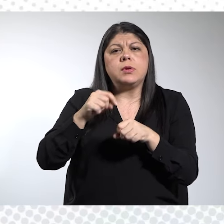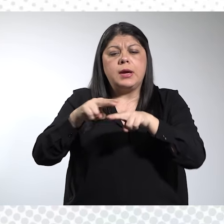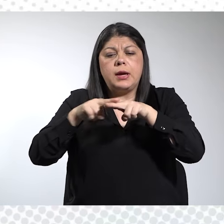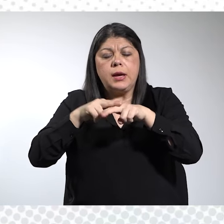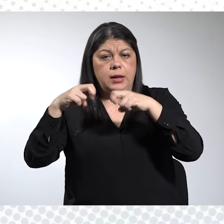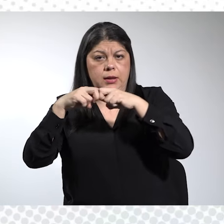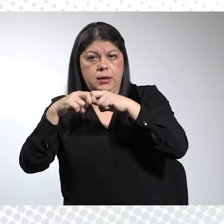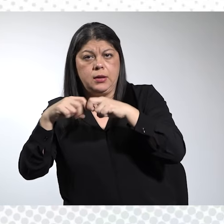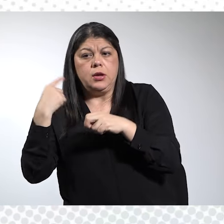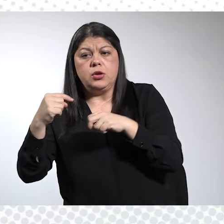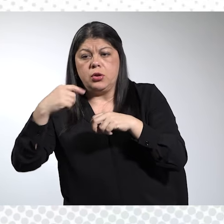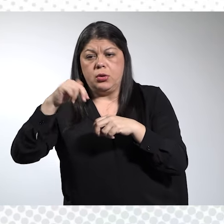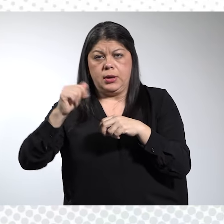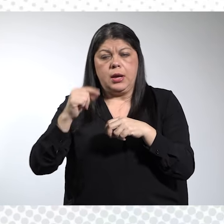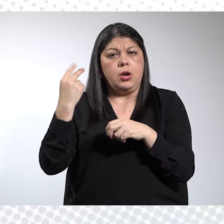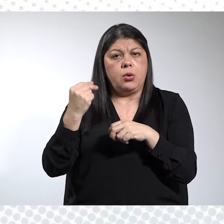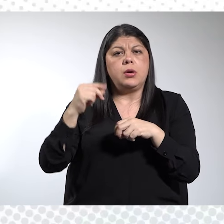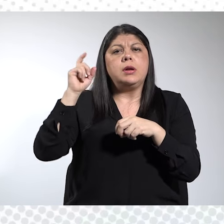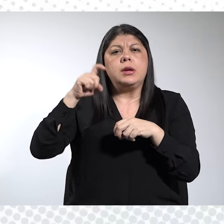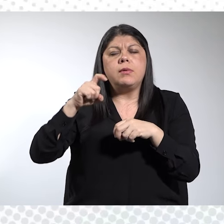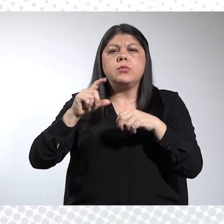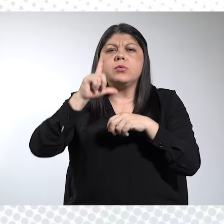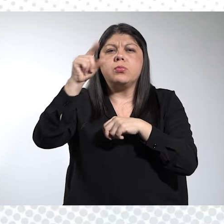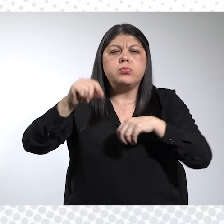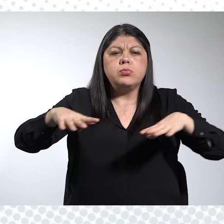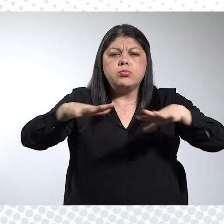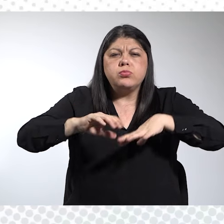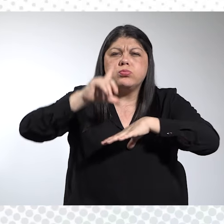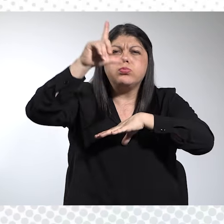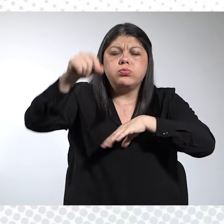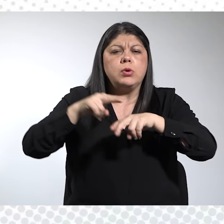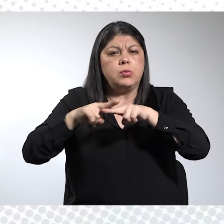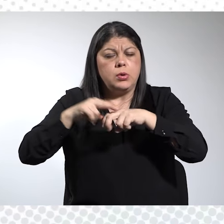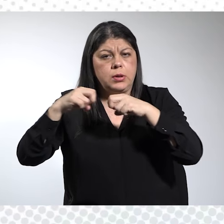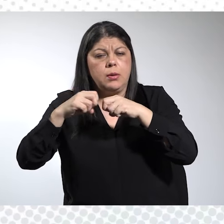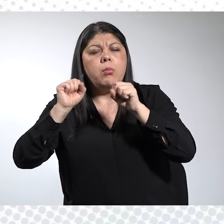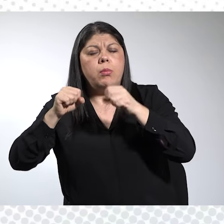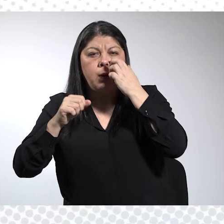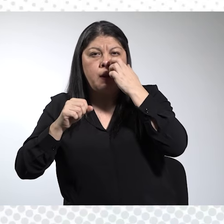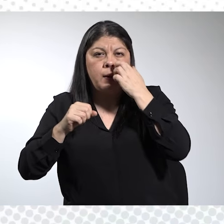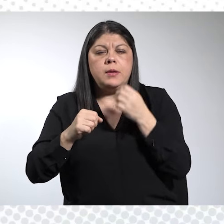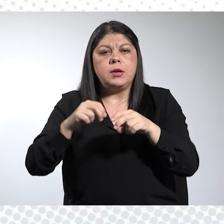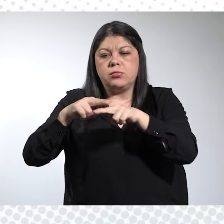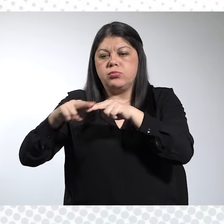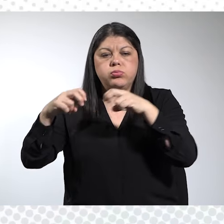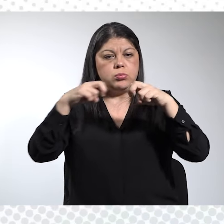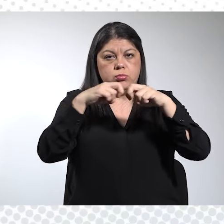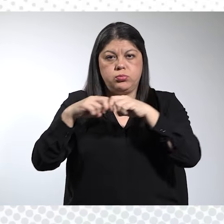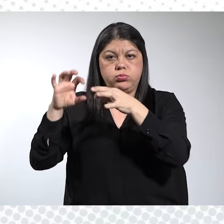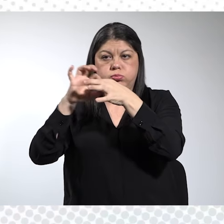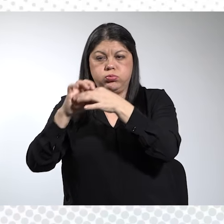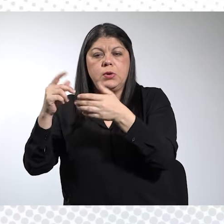en tren eléctrico, pero no solamente en la GAM, sino también el ruralizar eventualmente esta posibilidad, las interlíneas en